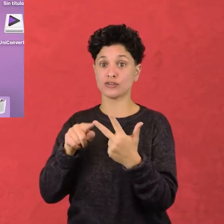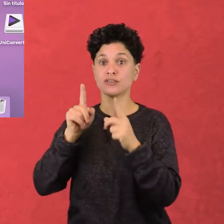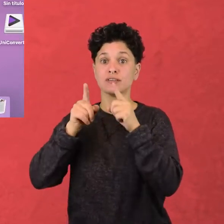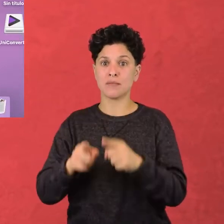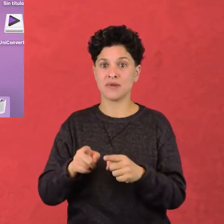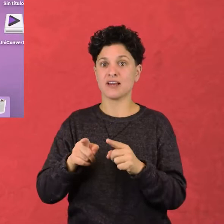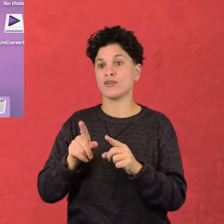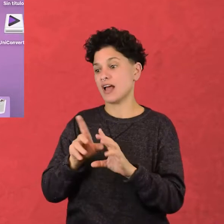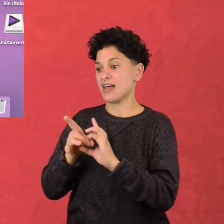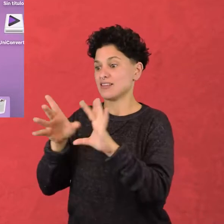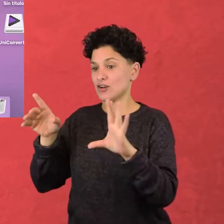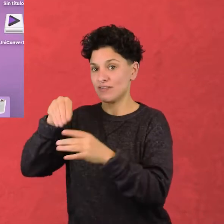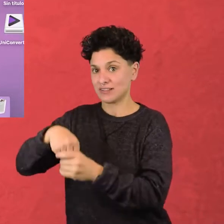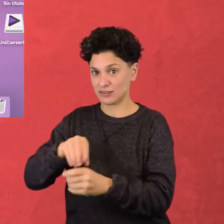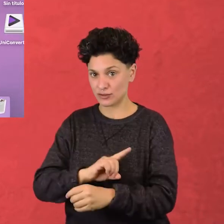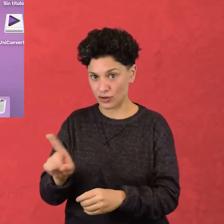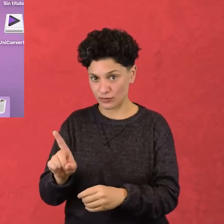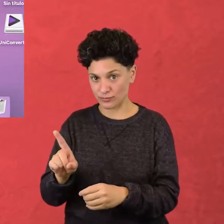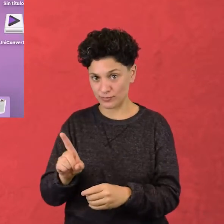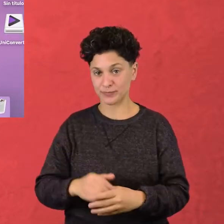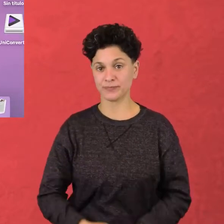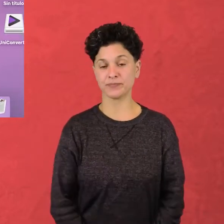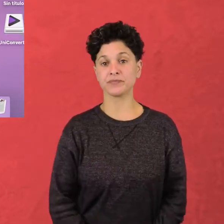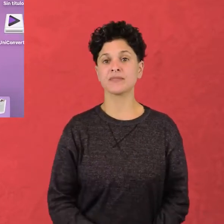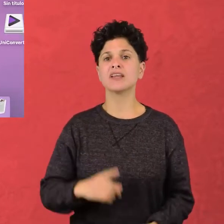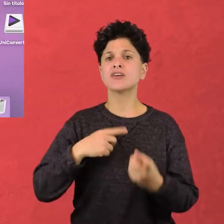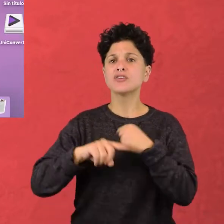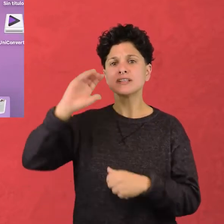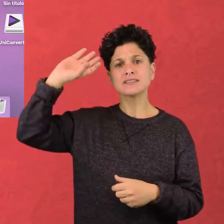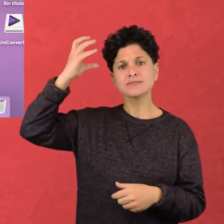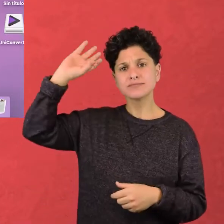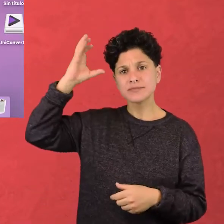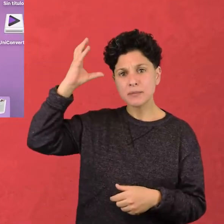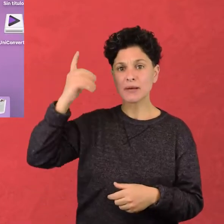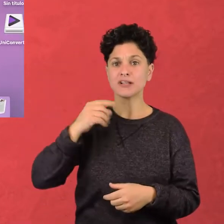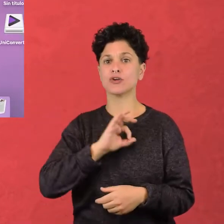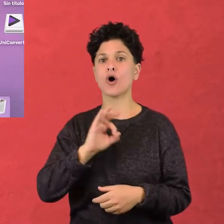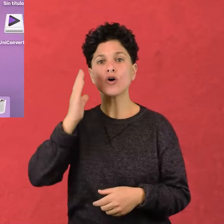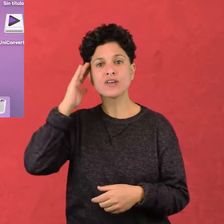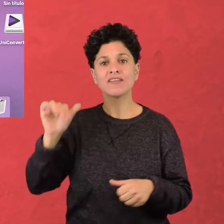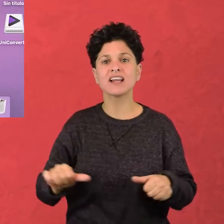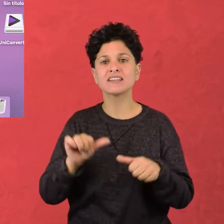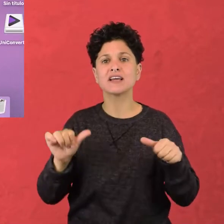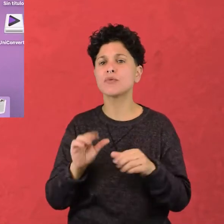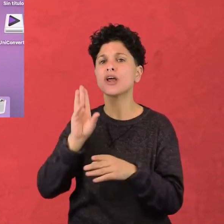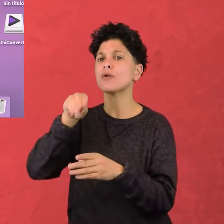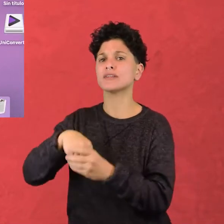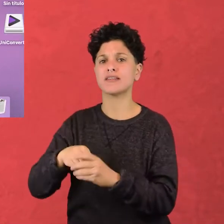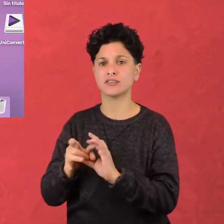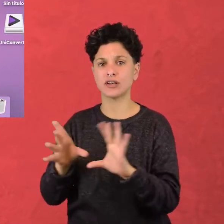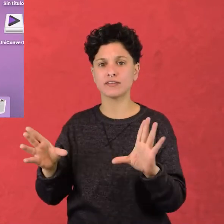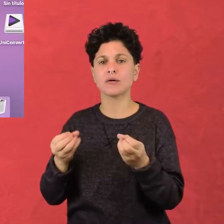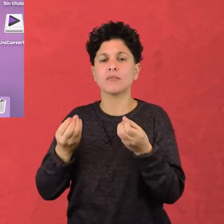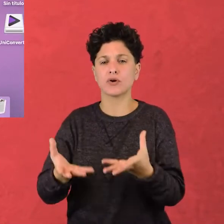libertad. ¿Y por qué? ¿Por qué el talento o el temperamento no están en el área de la libertad? Avancemos un poquito en la